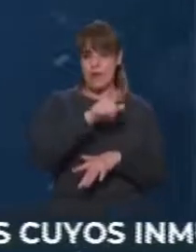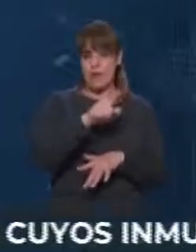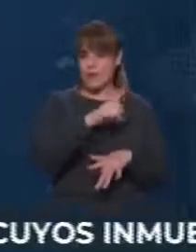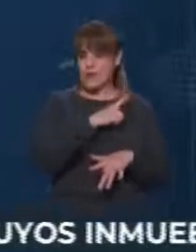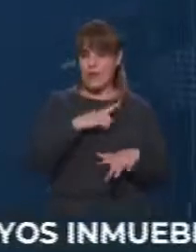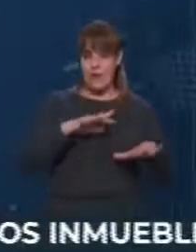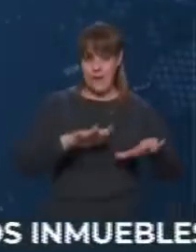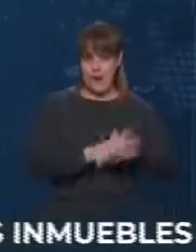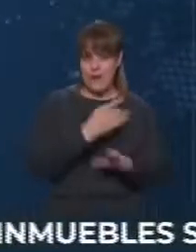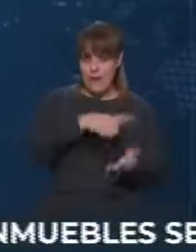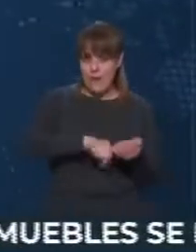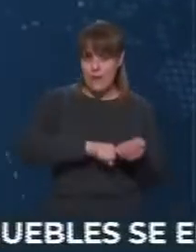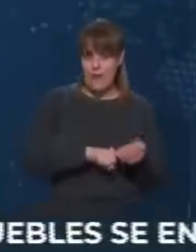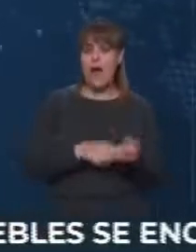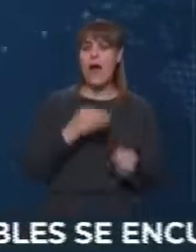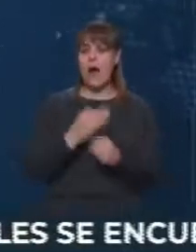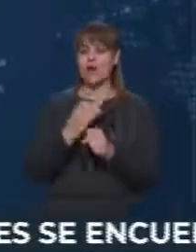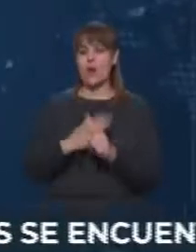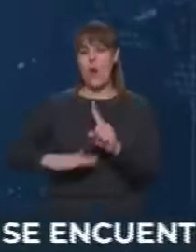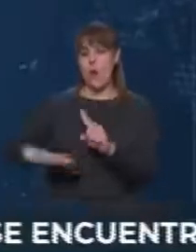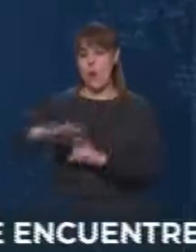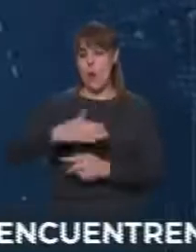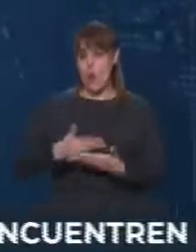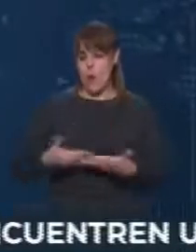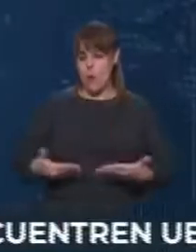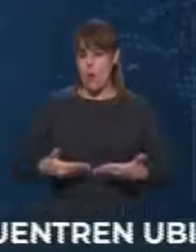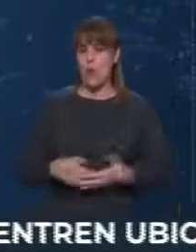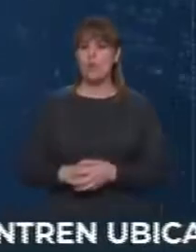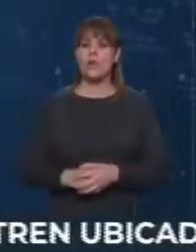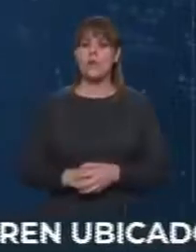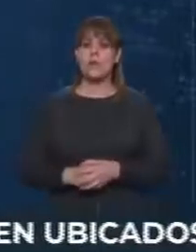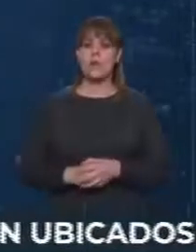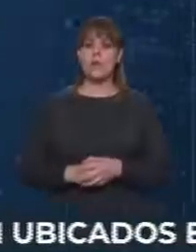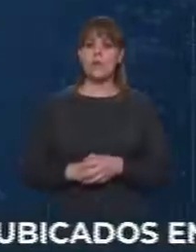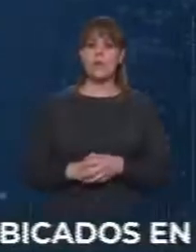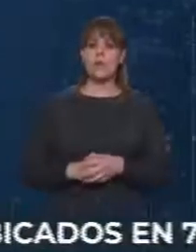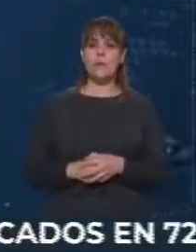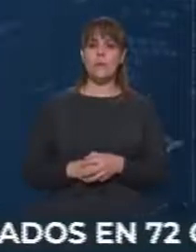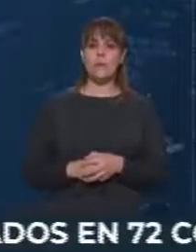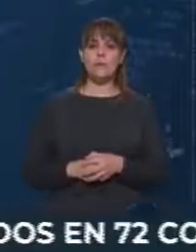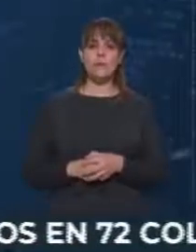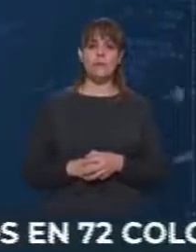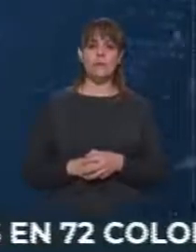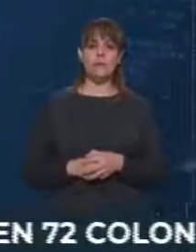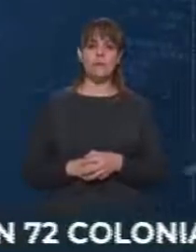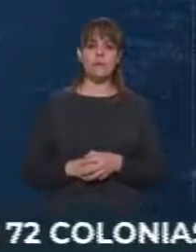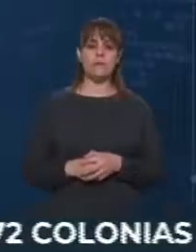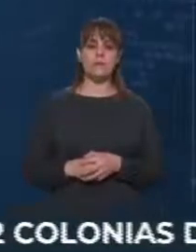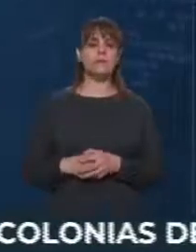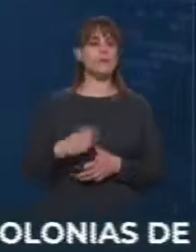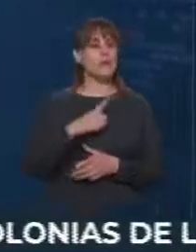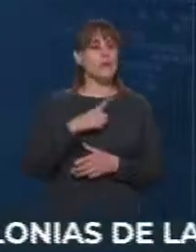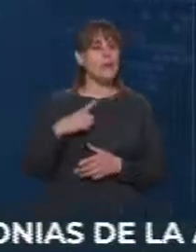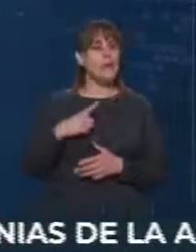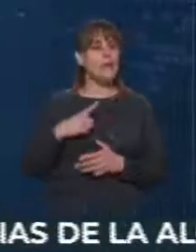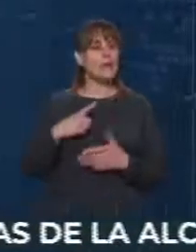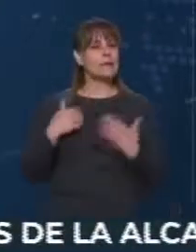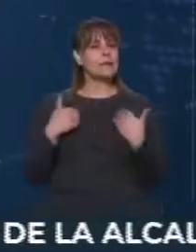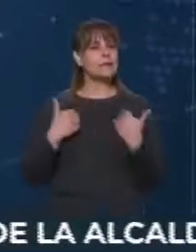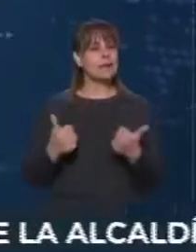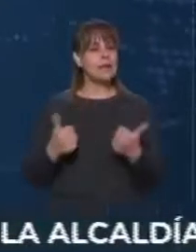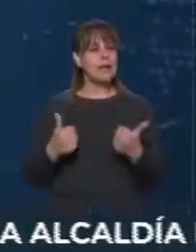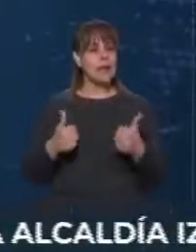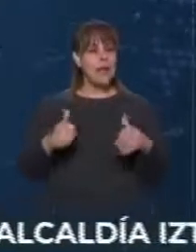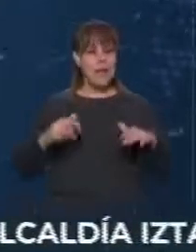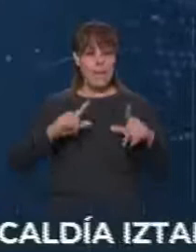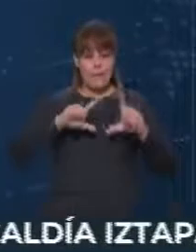hay una situación en este momento, Azul y Juan. La gente cree, o más bien hay que entender que la transformación